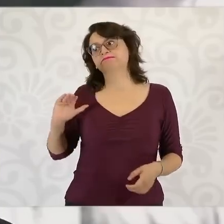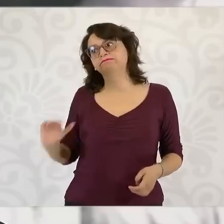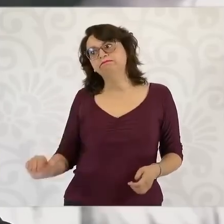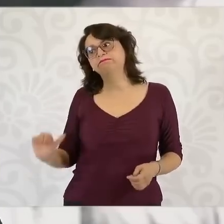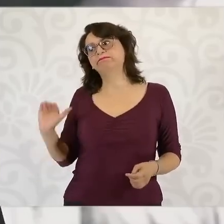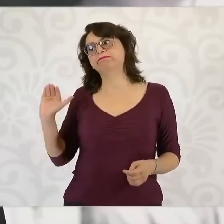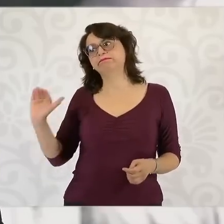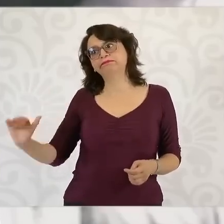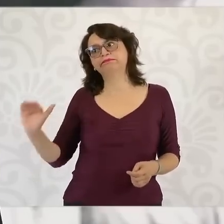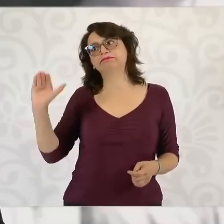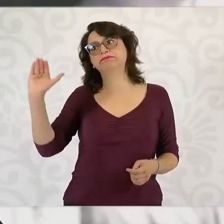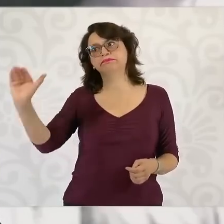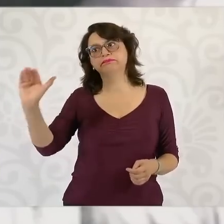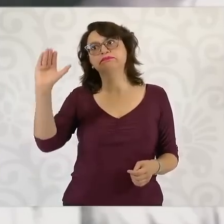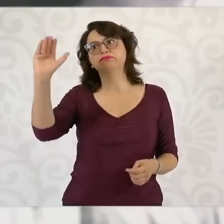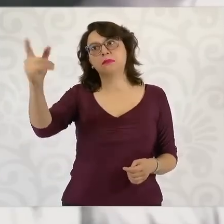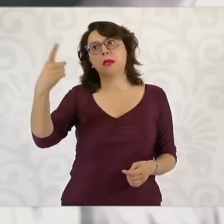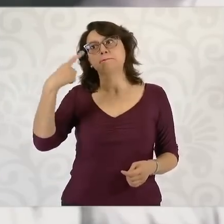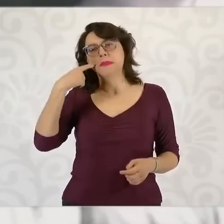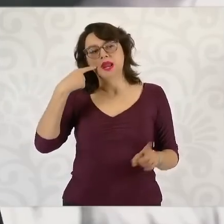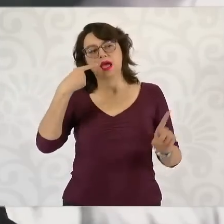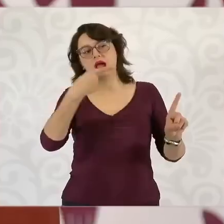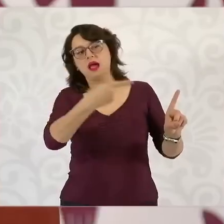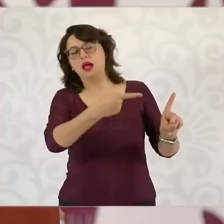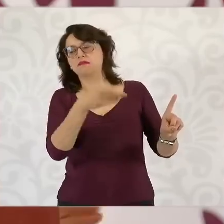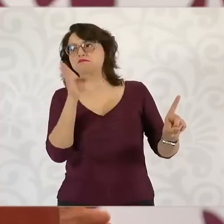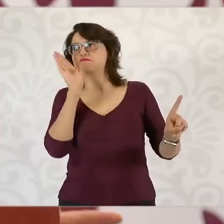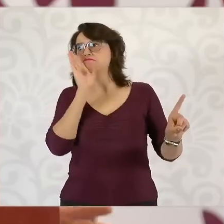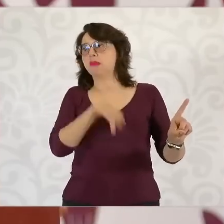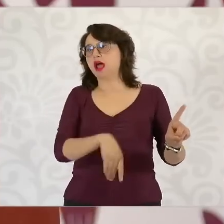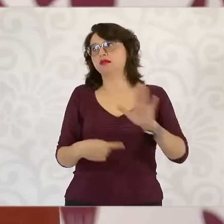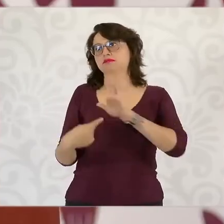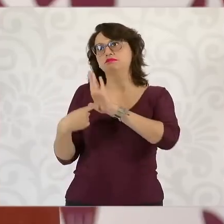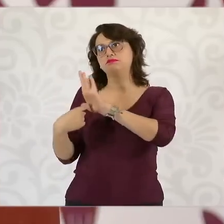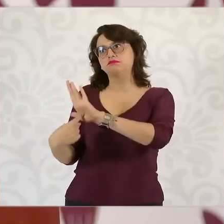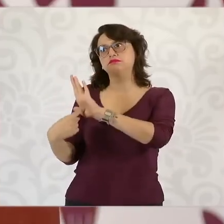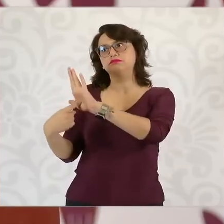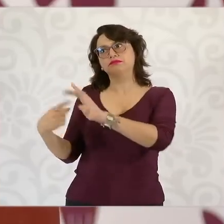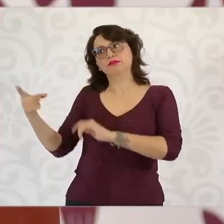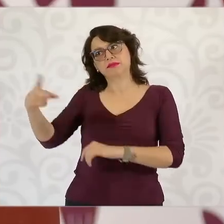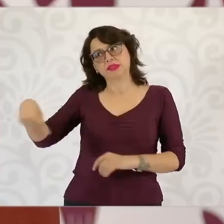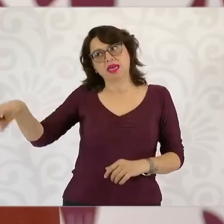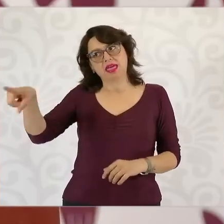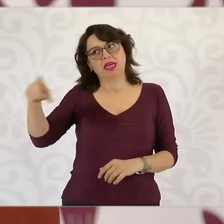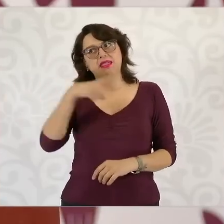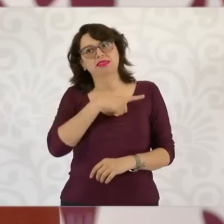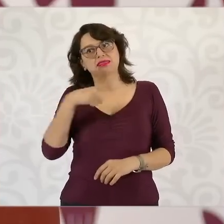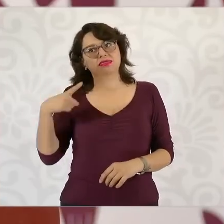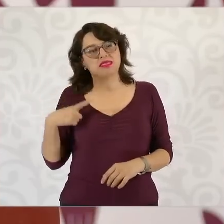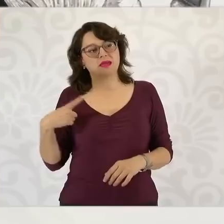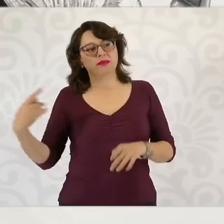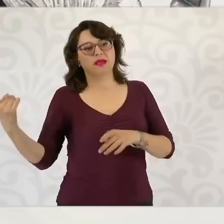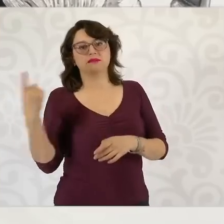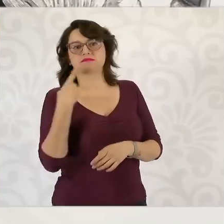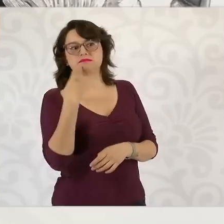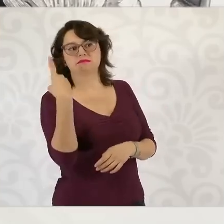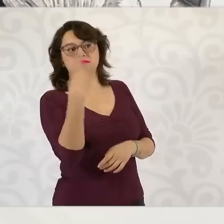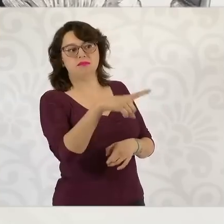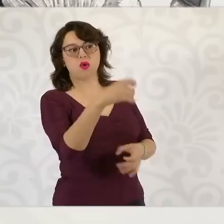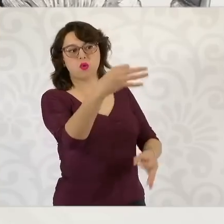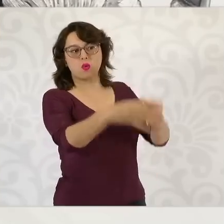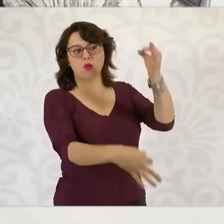para demostrar que tenemos la razón. Si independientemente de eso hay una conducta que